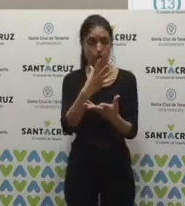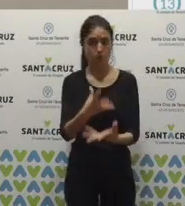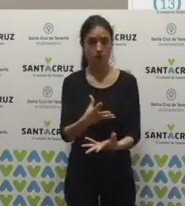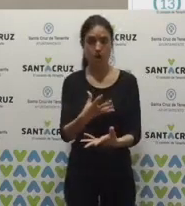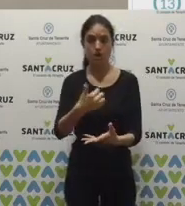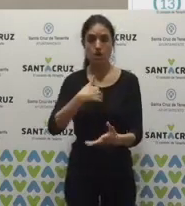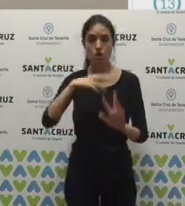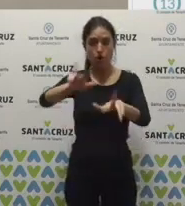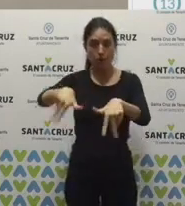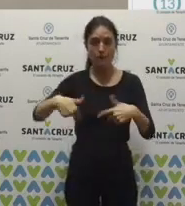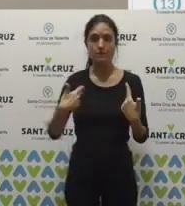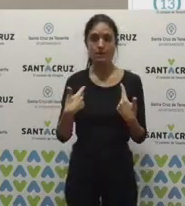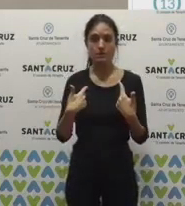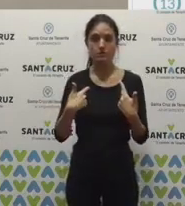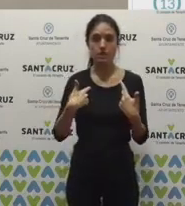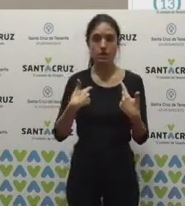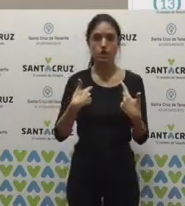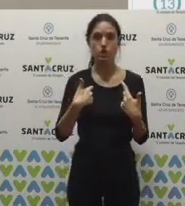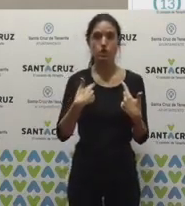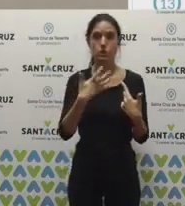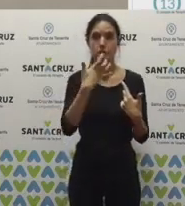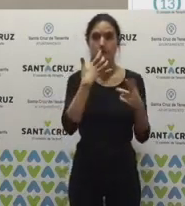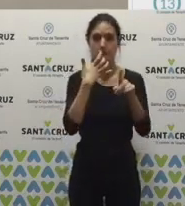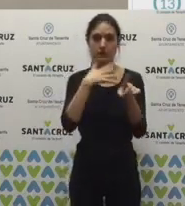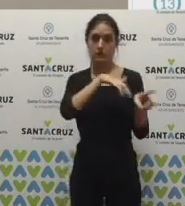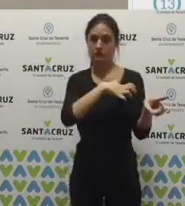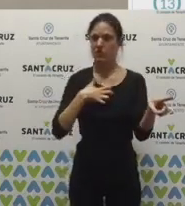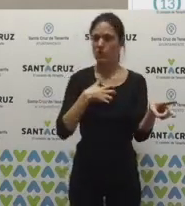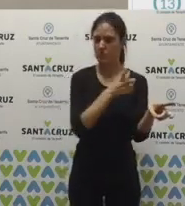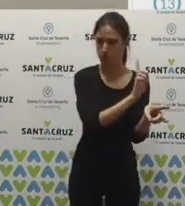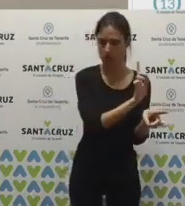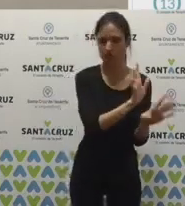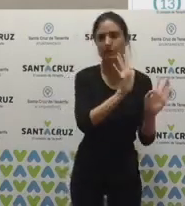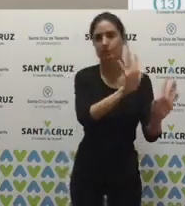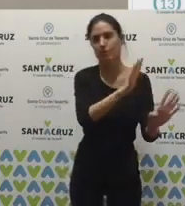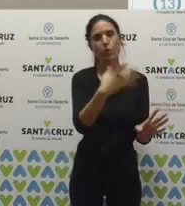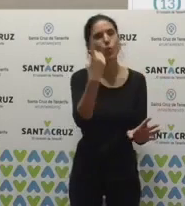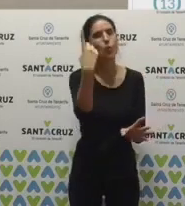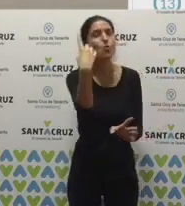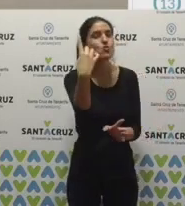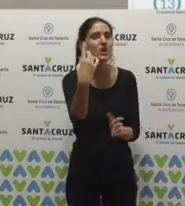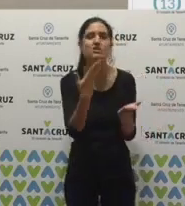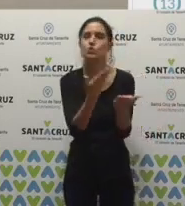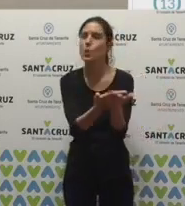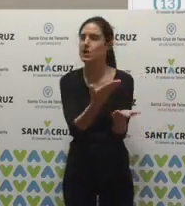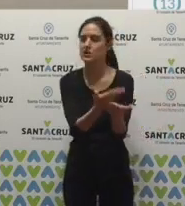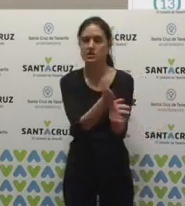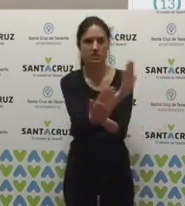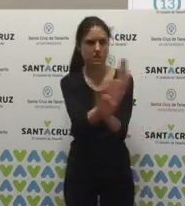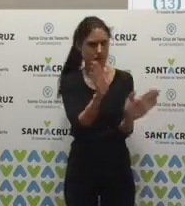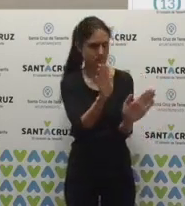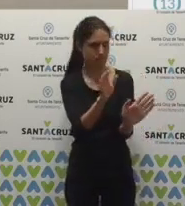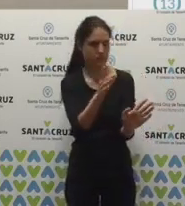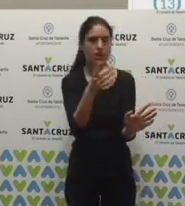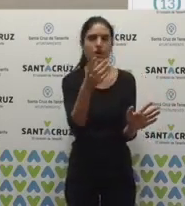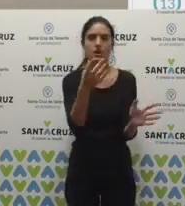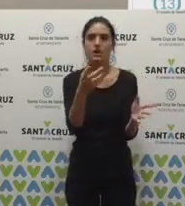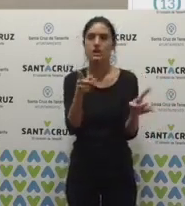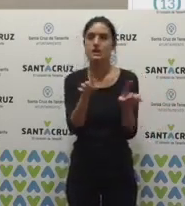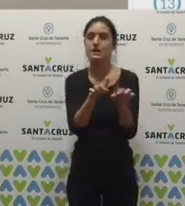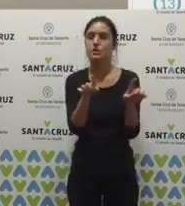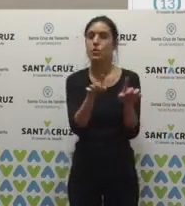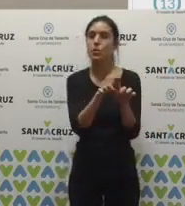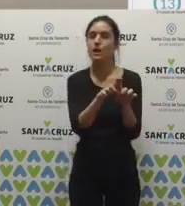permito eso si usted no le molesta a un ciervo una única sugerencia no es la mejor táctica incluir